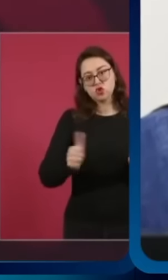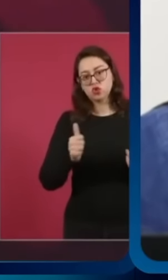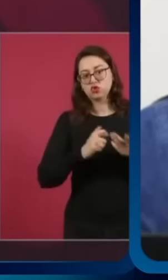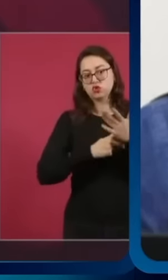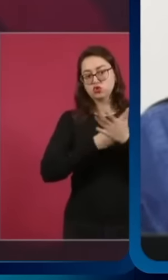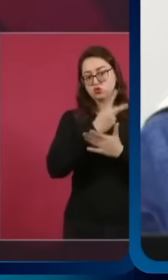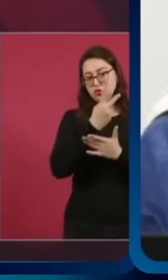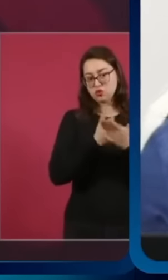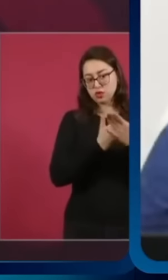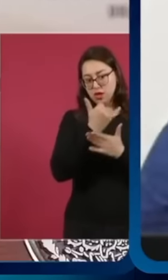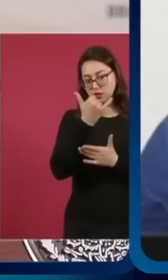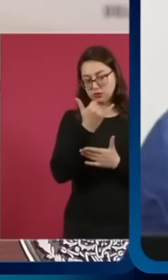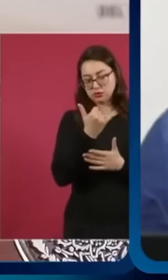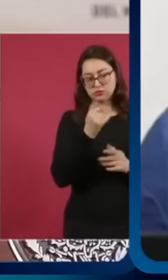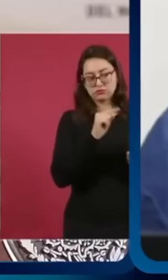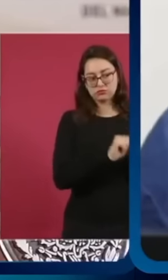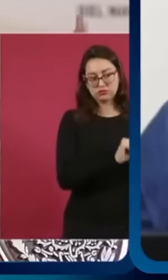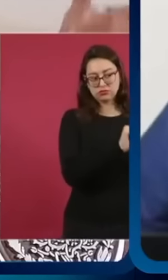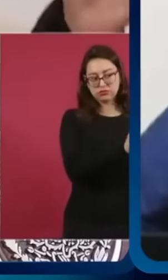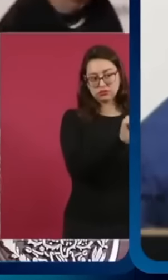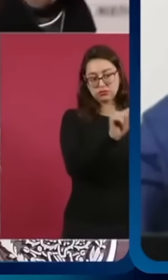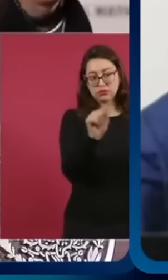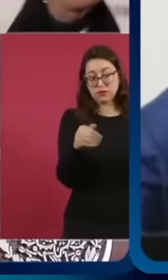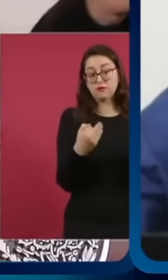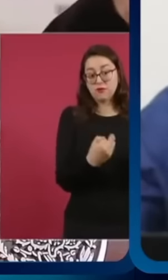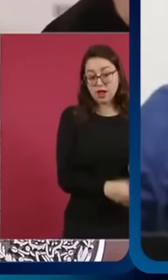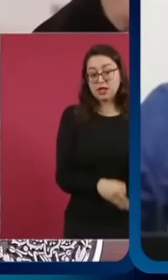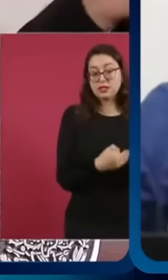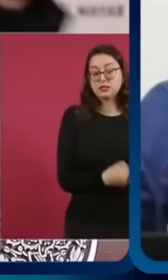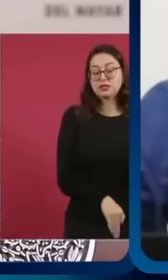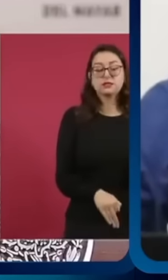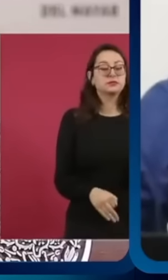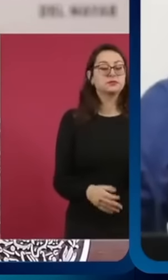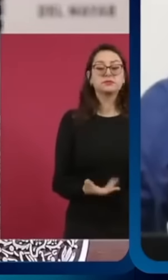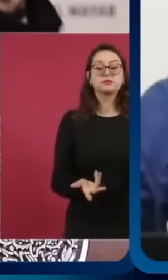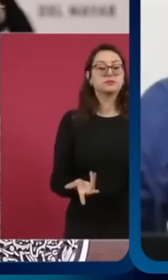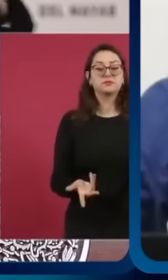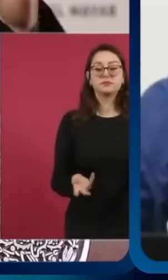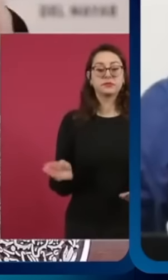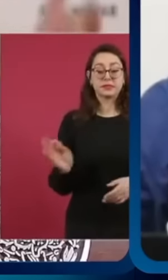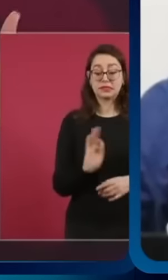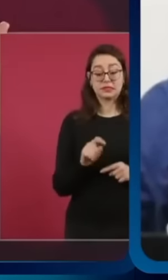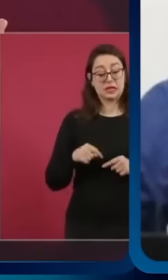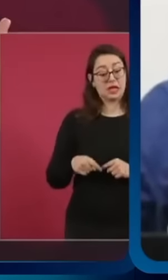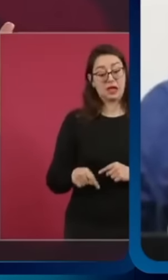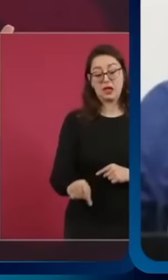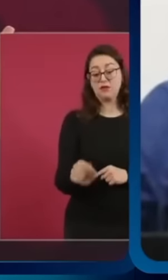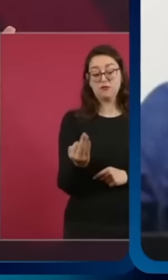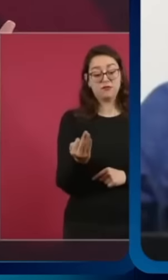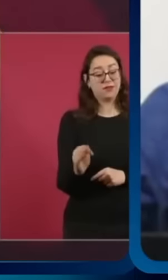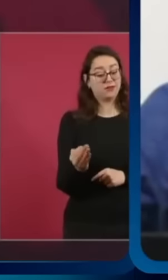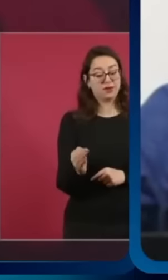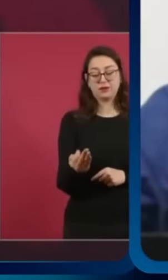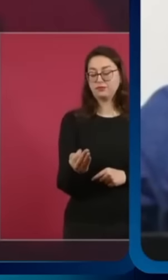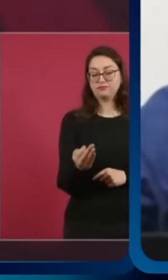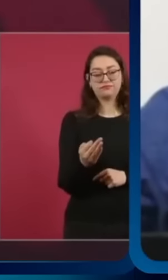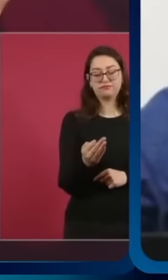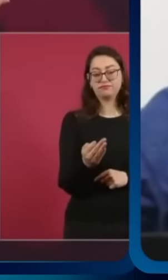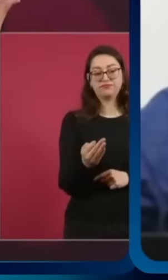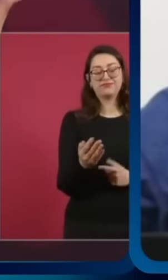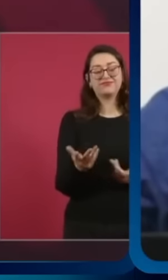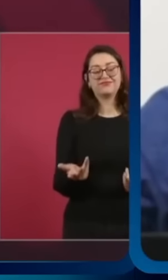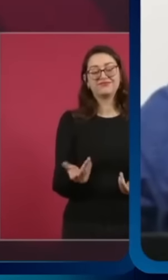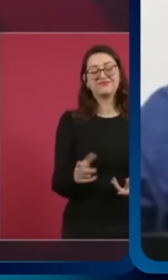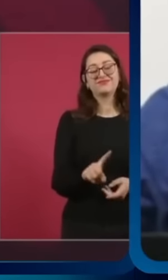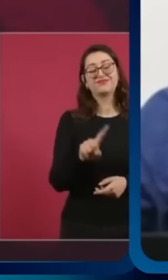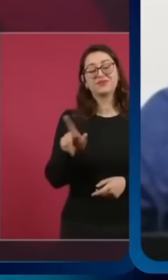programas en Sonora, a lo mejor ya no me va a alcanzar febrero, como empiezan las campañas,